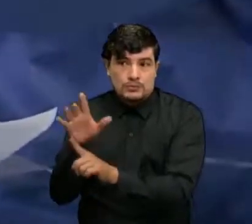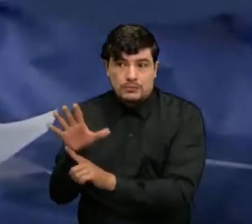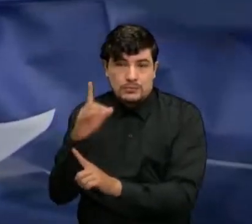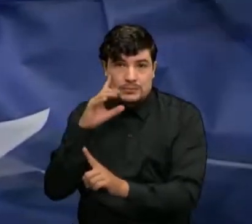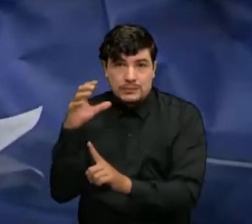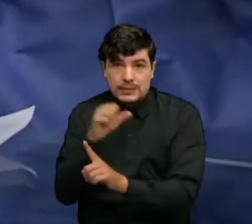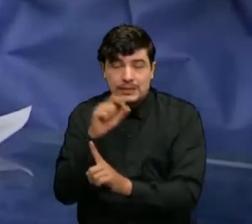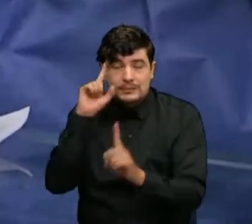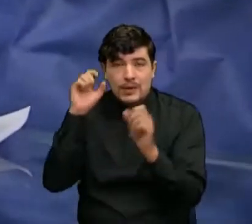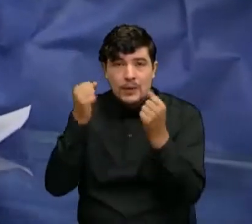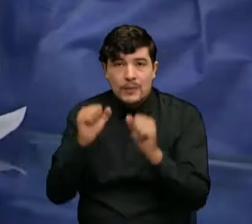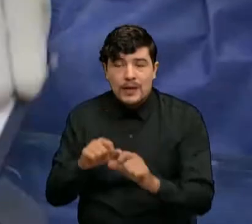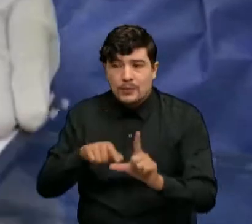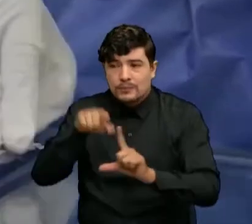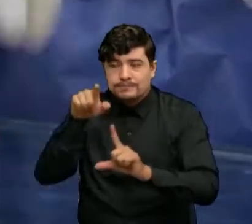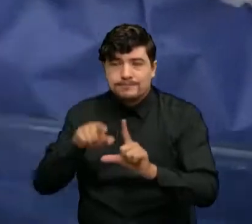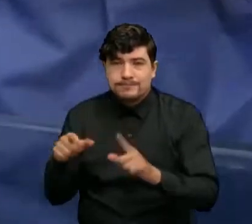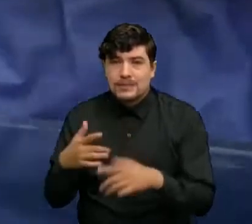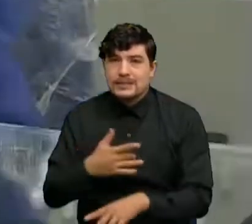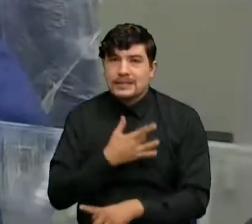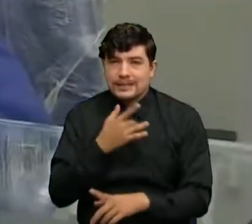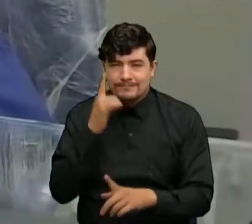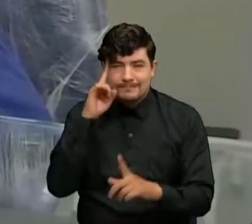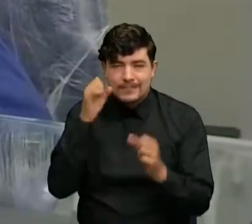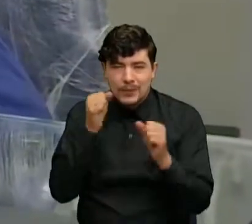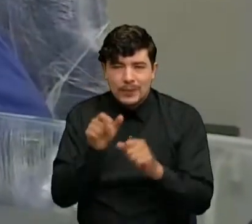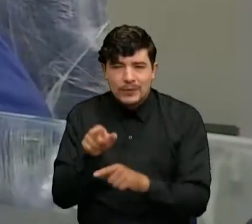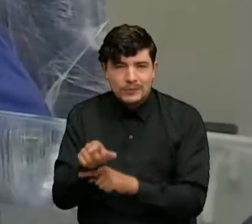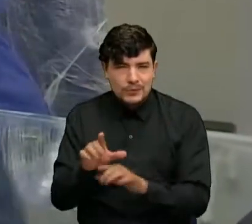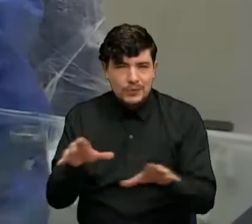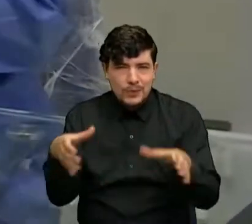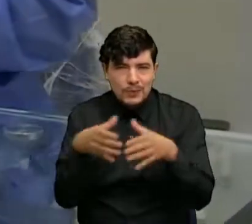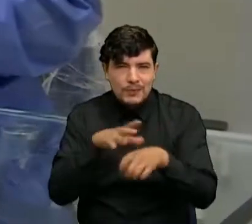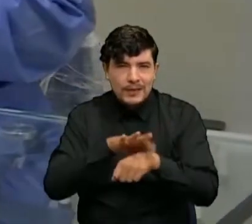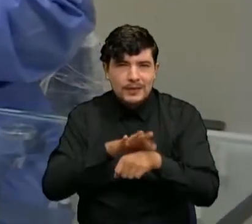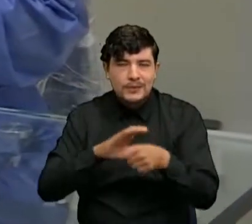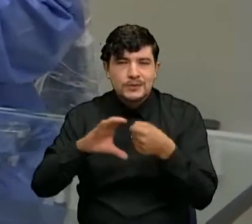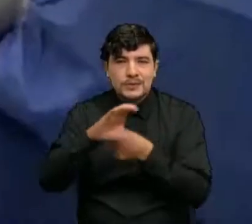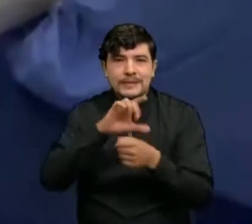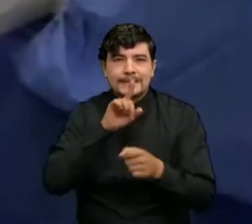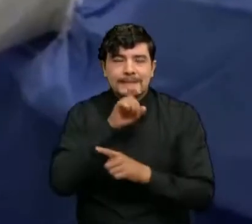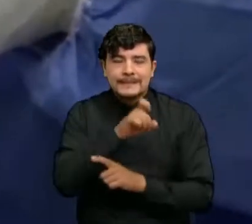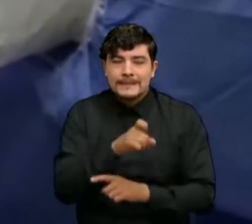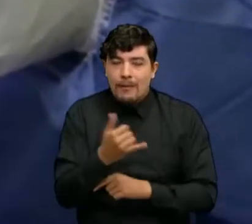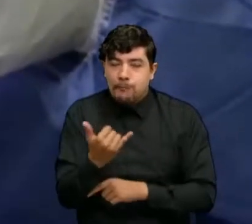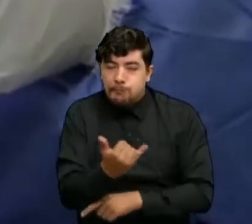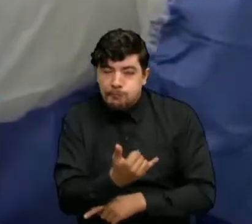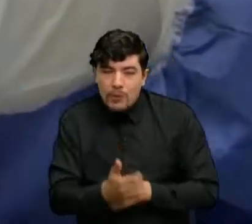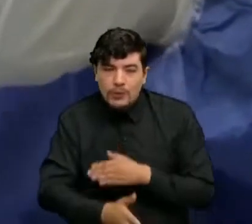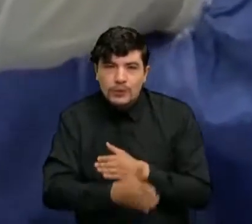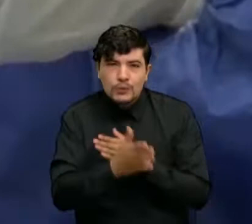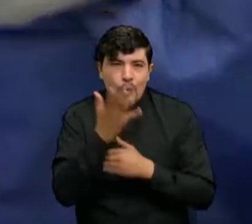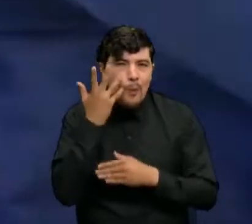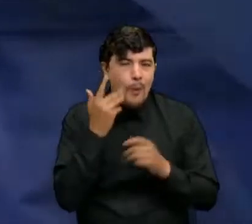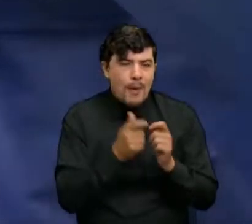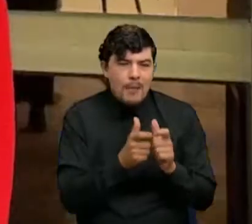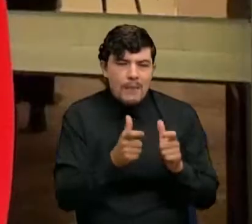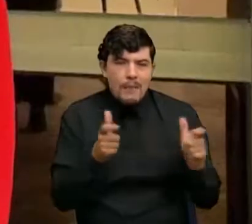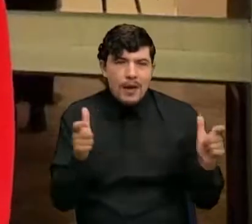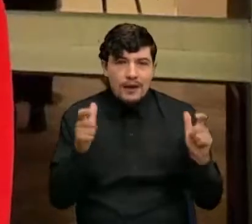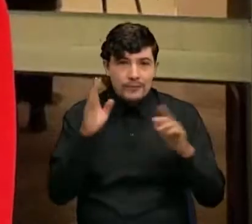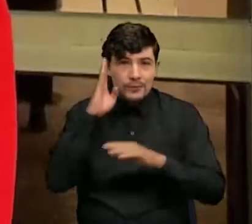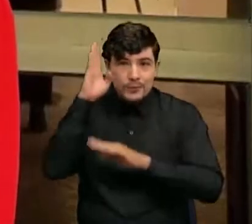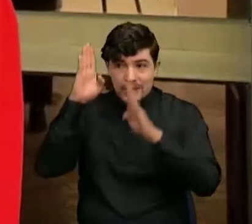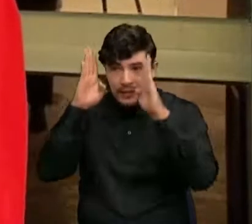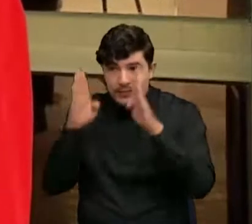cifras preocupan de manera significativa al sector médico de la ciudad, pues de continuar así, no habría cómo atender la cantidad de enfermos. Normalmente